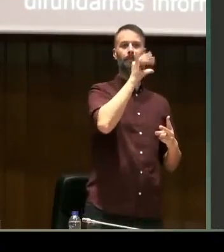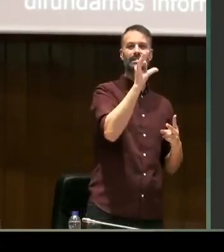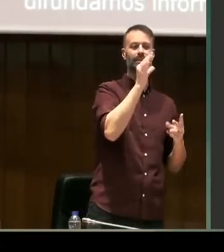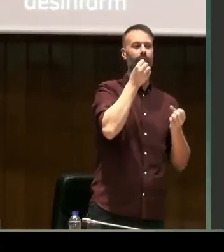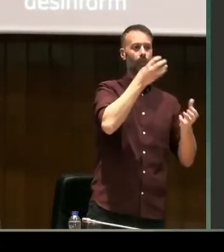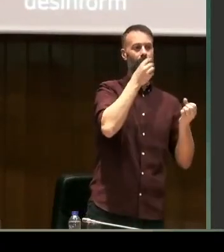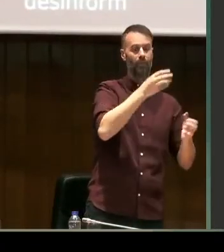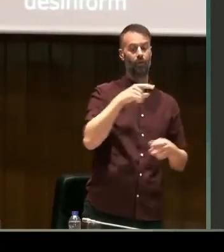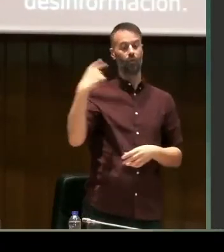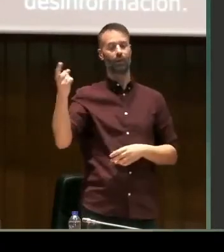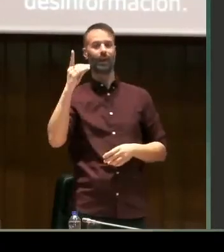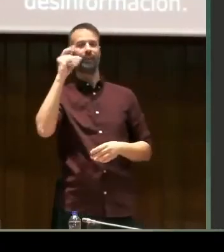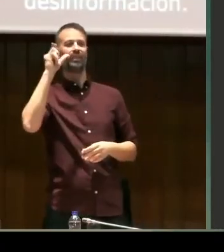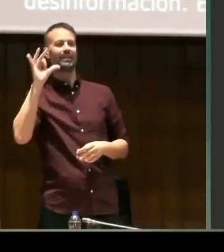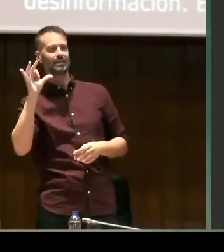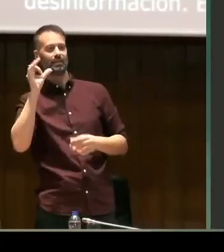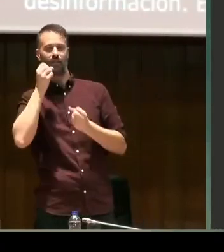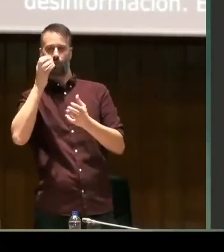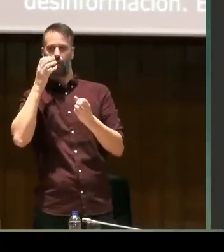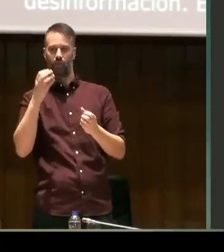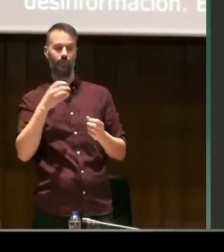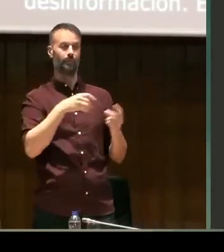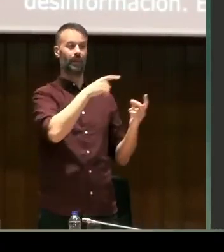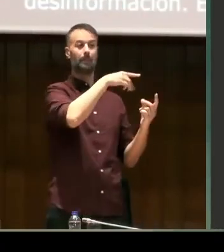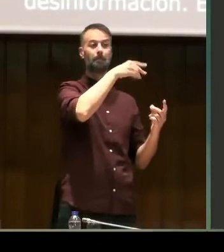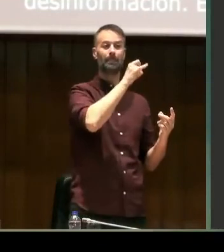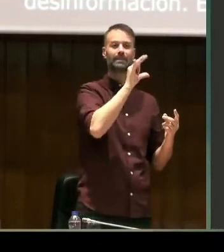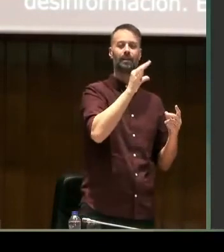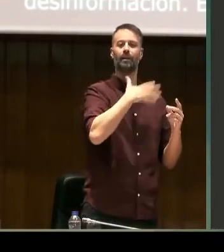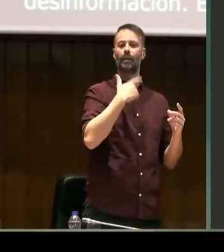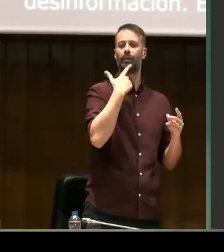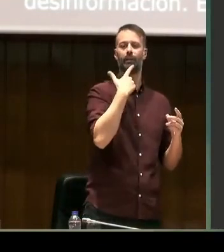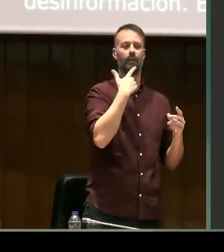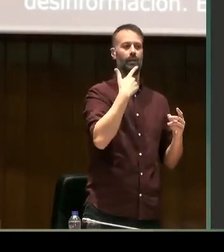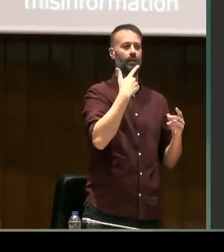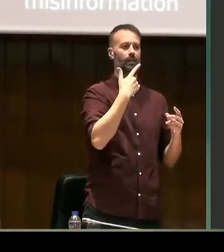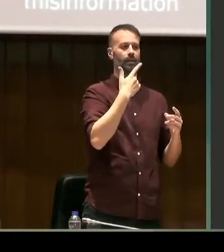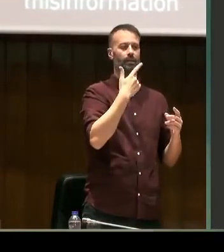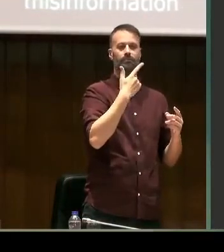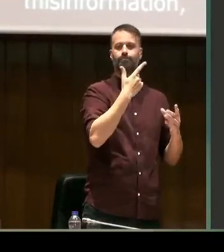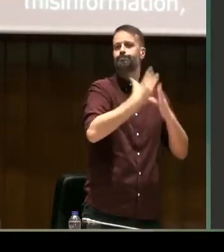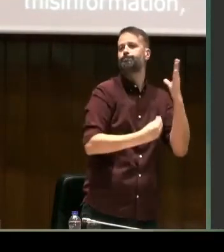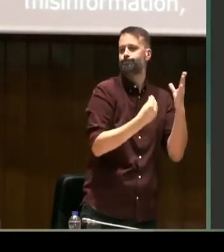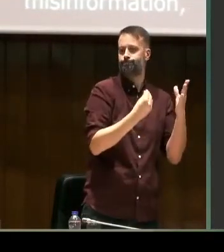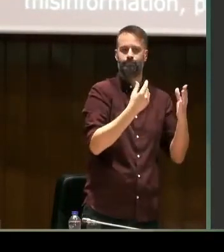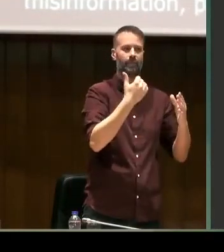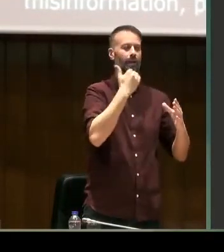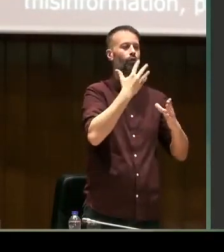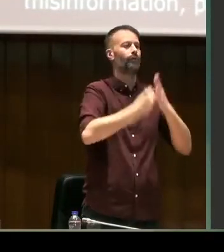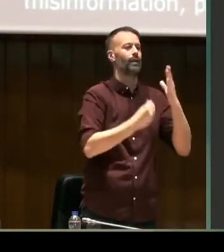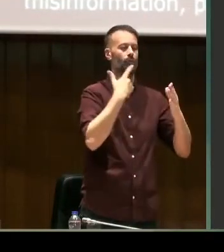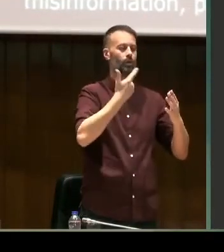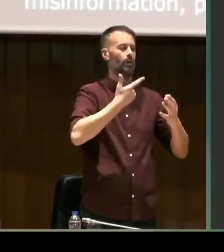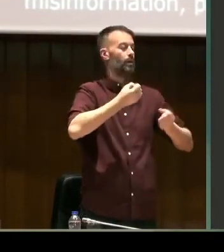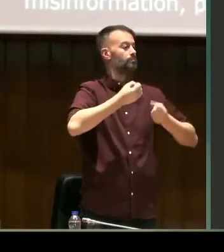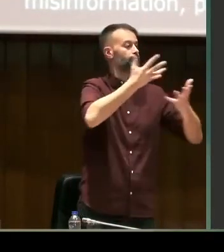un lado sería misinformation y por otra disinformation. La primera hace alusión